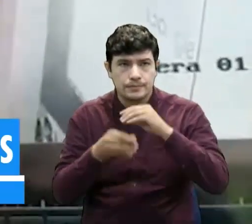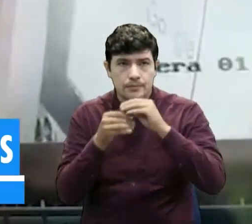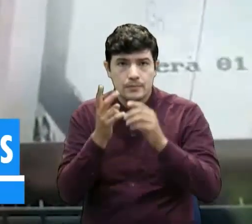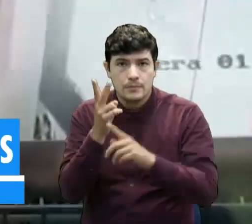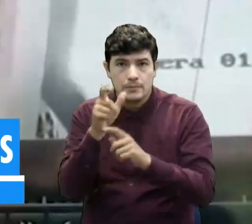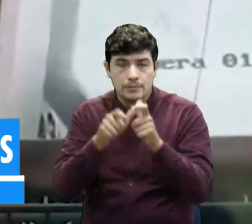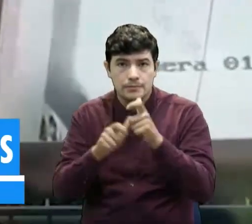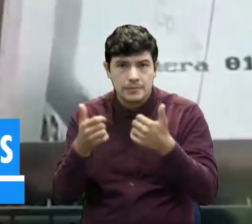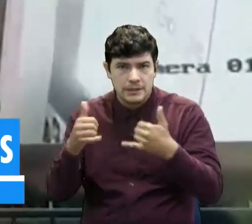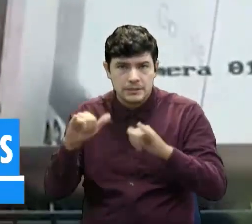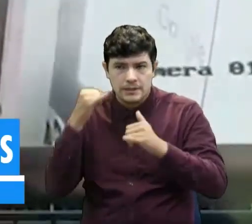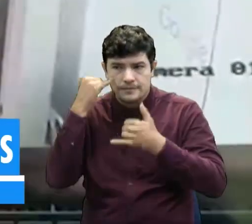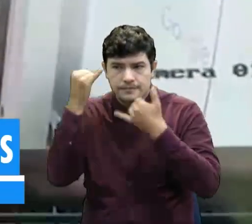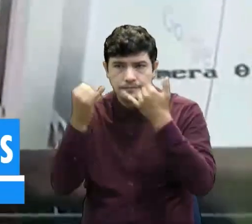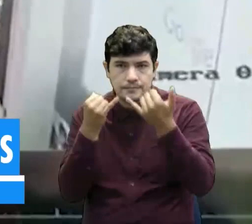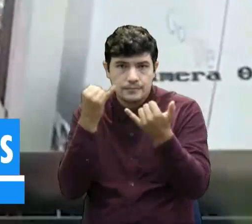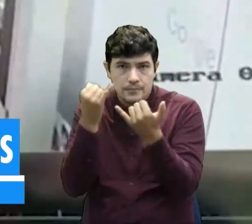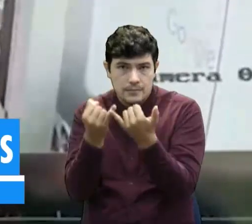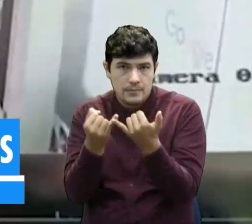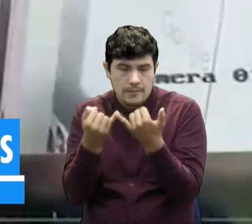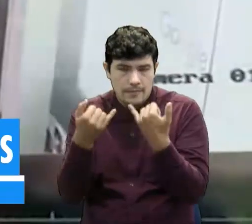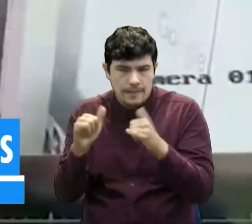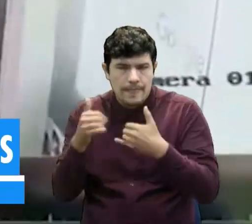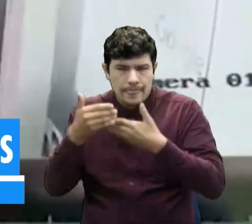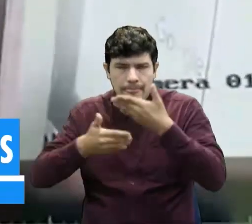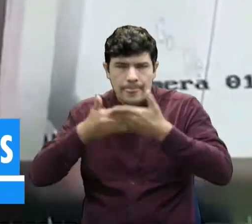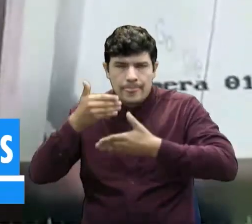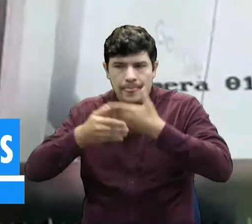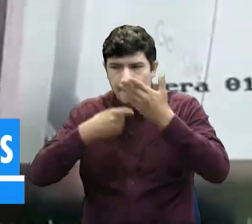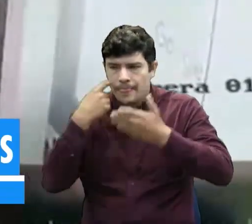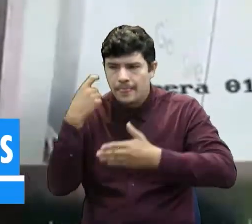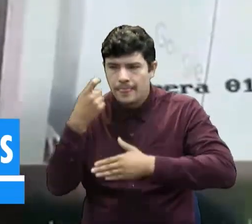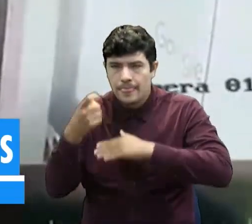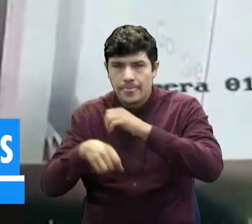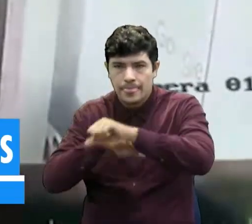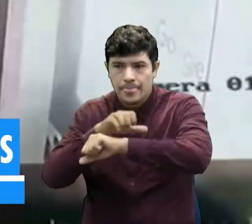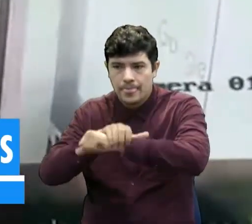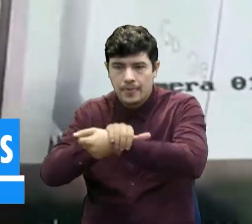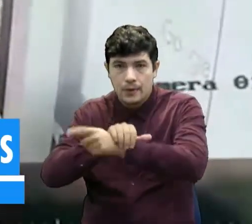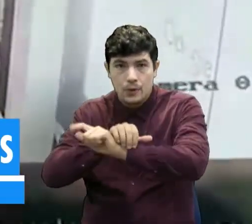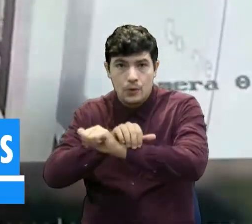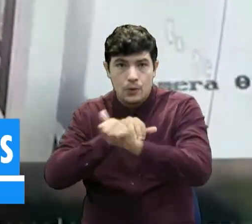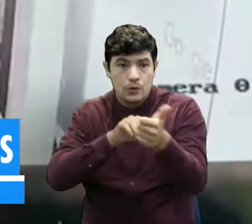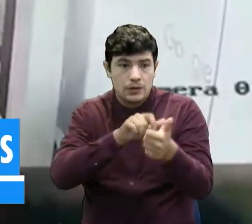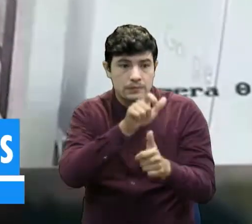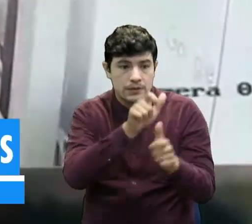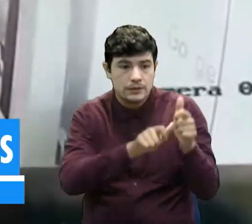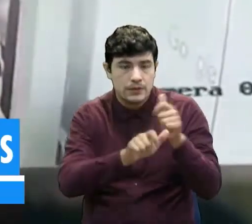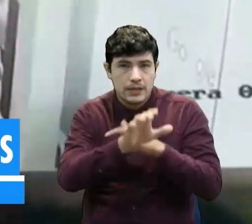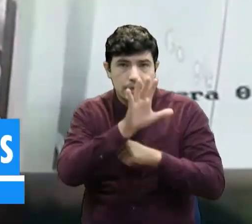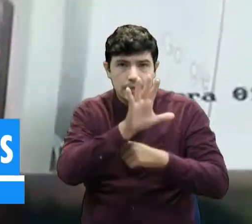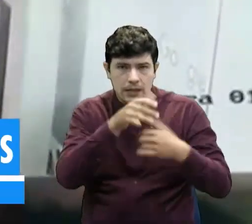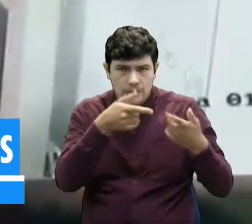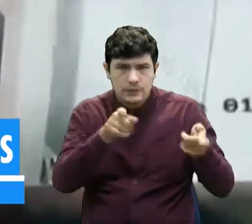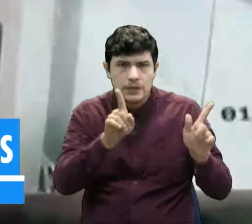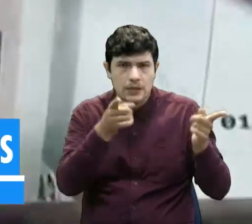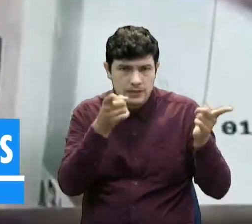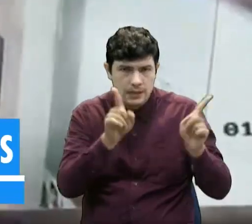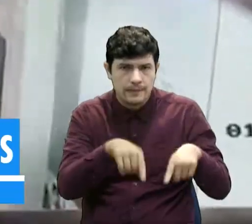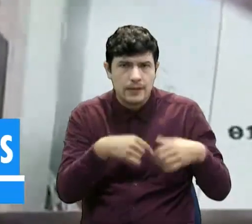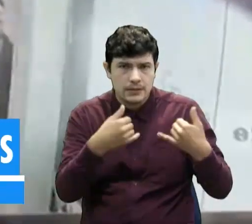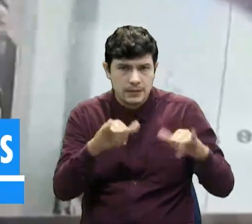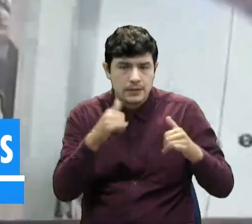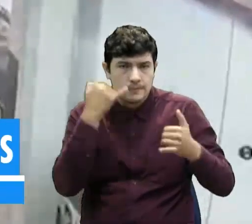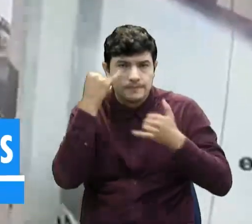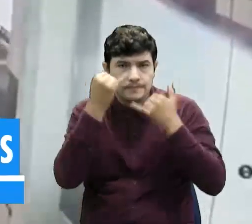personas ya plenamente identificadas, de las otras cinco están plenamente